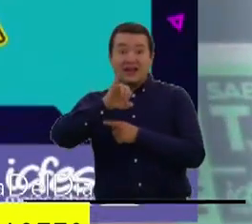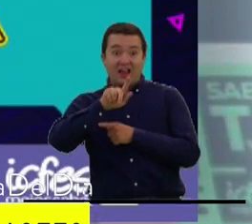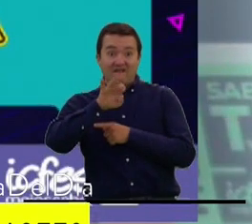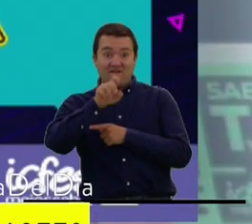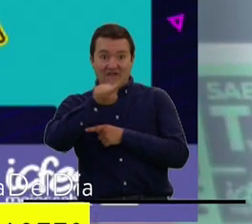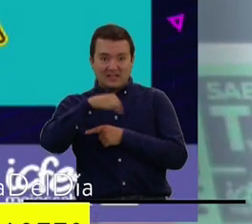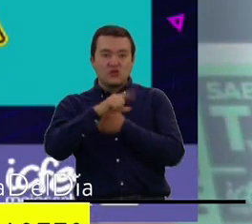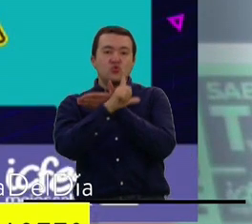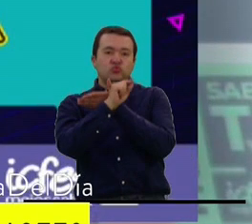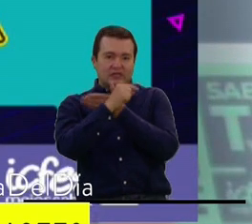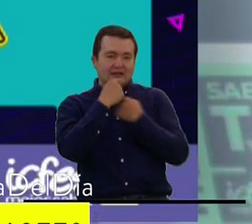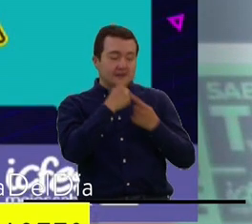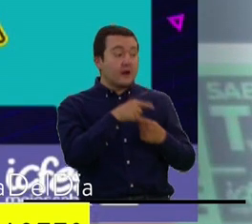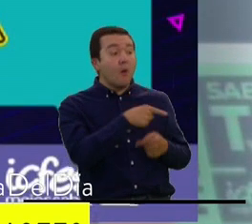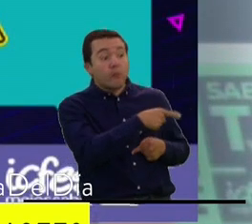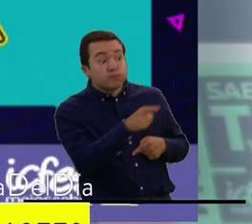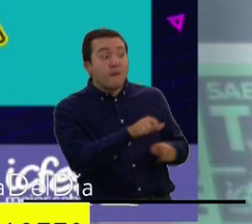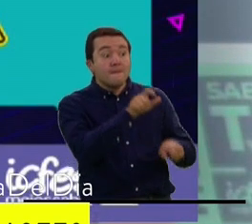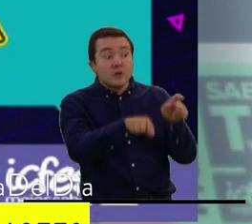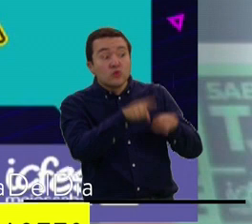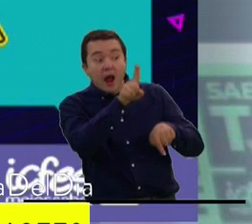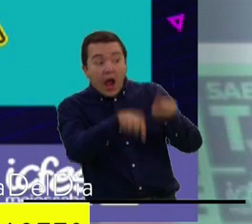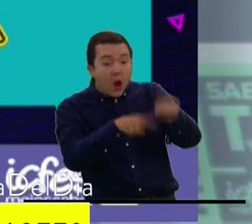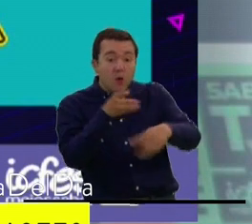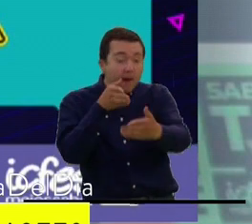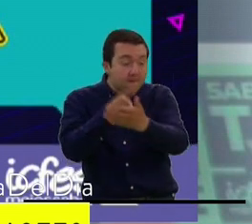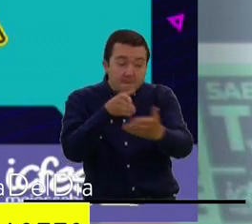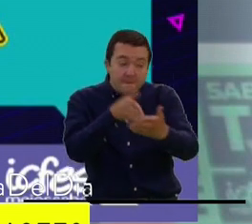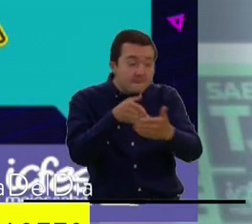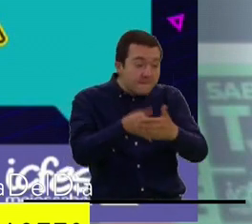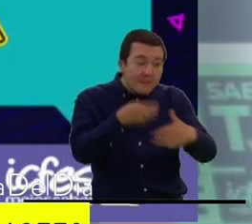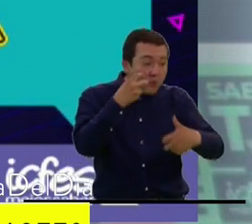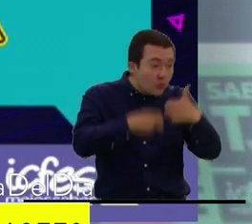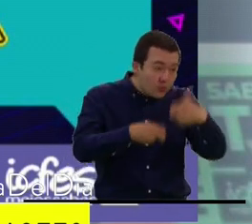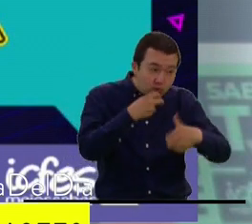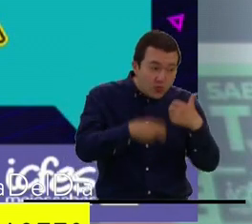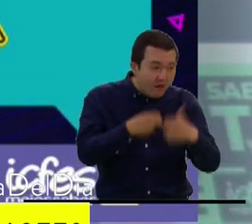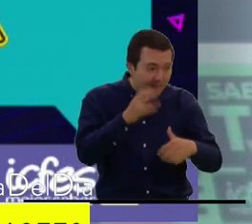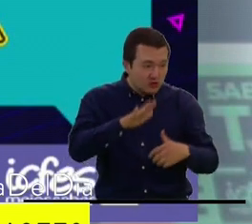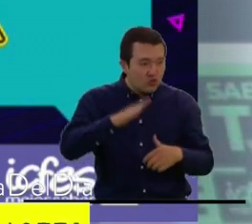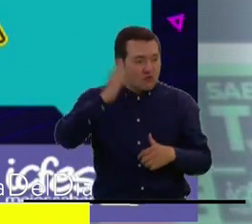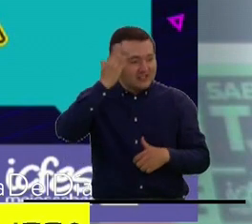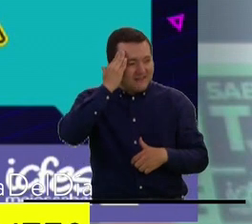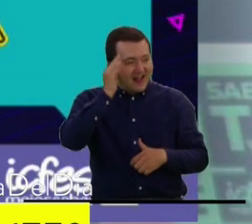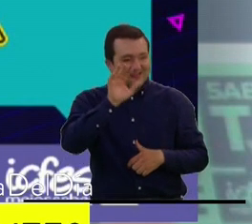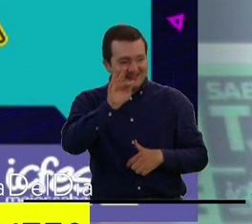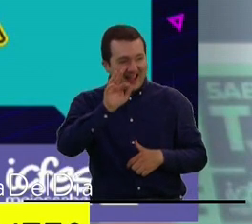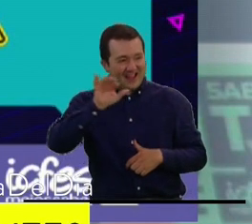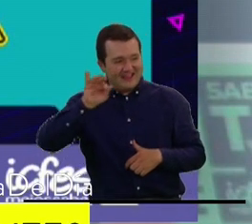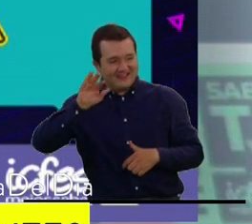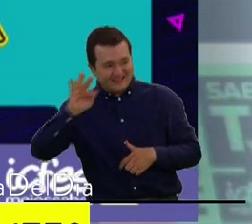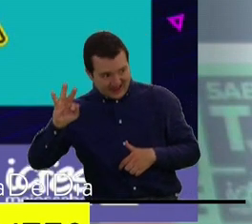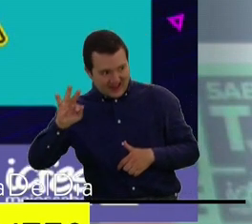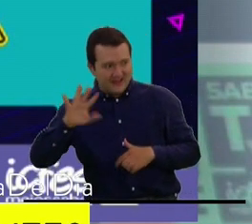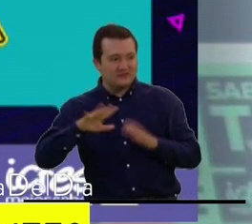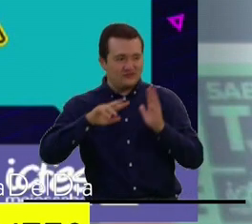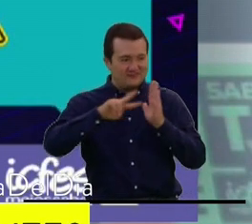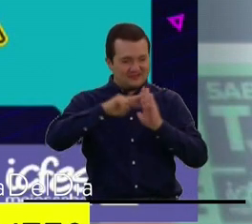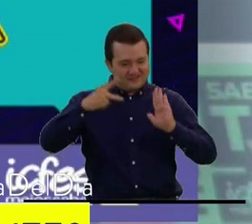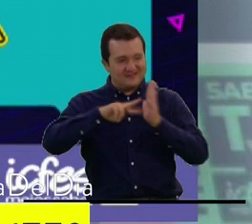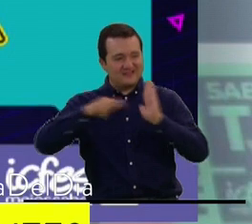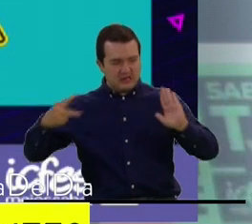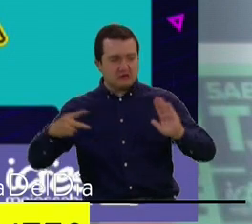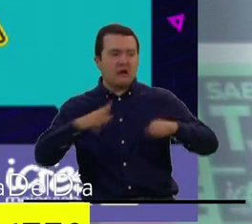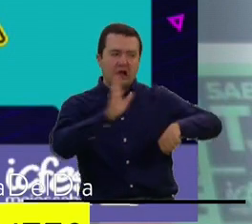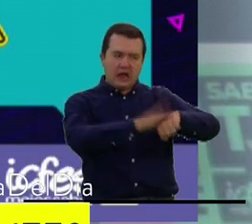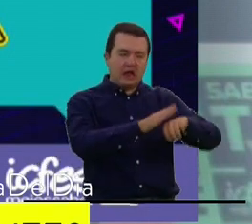twitter para aquellas personas que han tenido inconvenientes para ingresar a presentar las pruebas a verte y te electrónica y en casa élite se informa que en